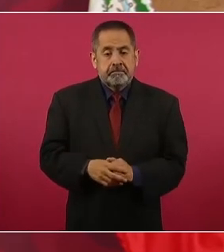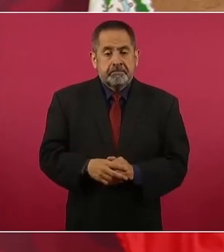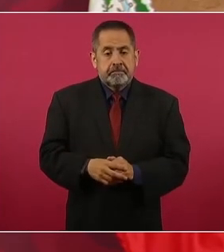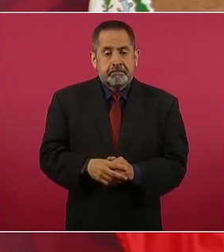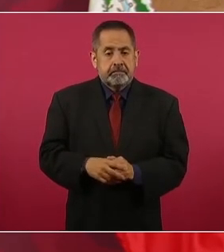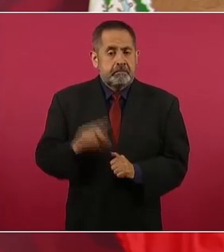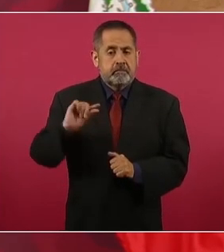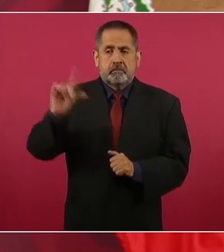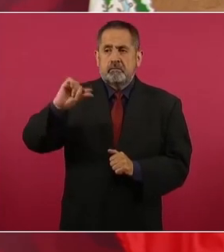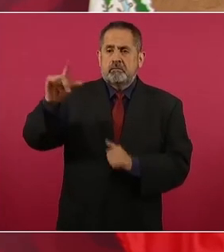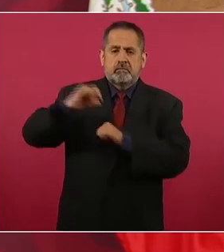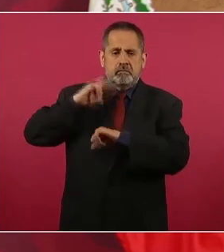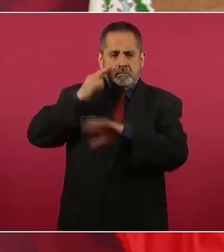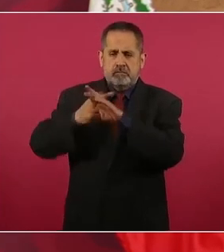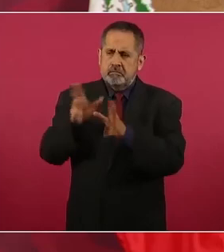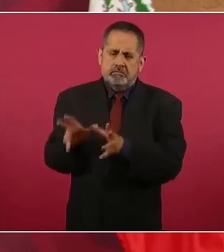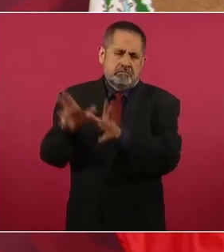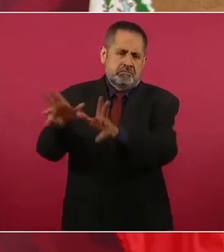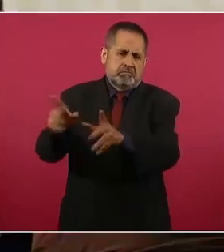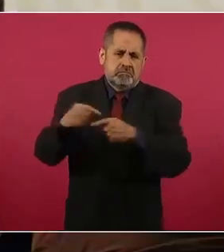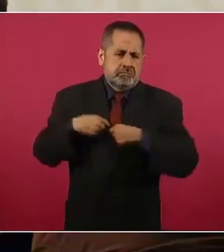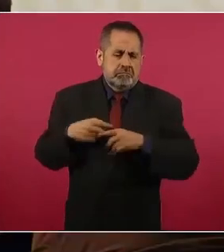de las autoridades competentes.